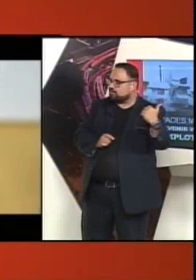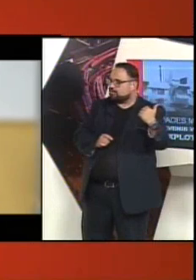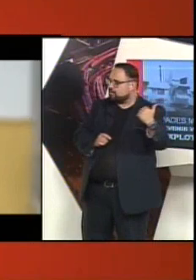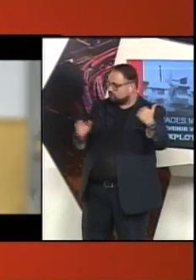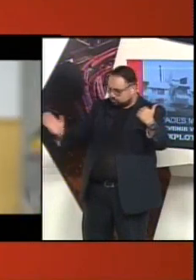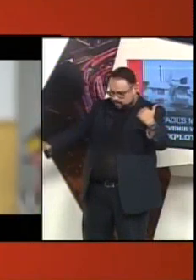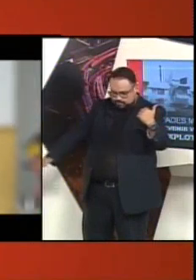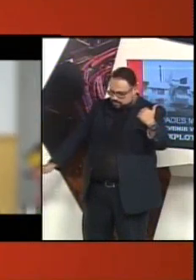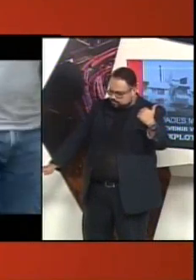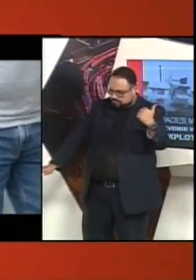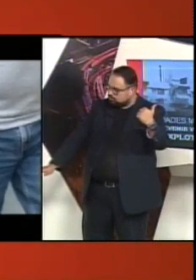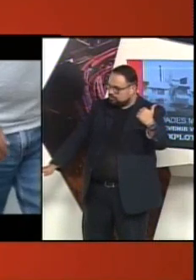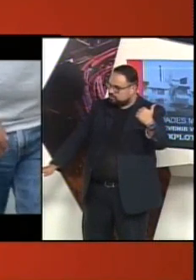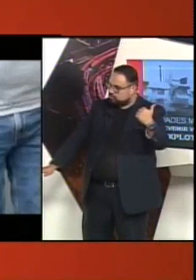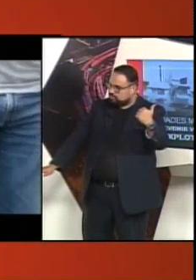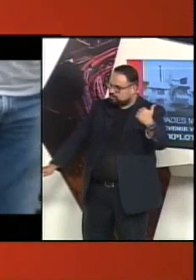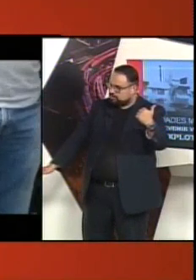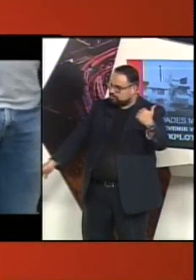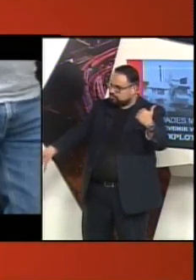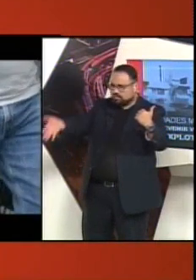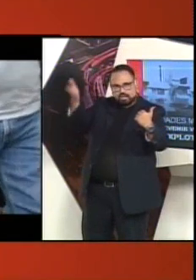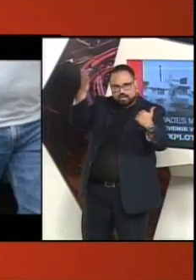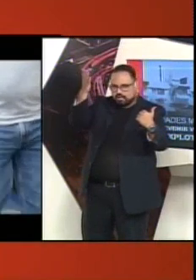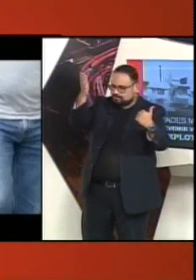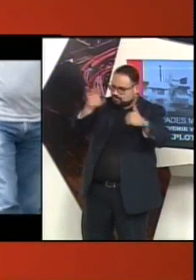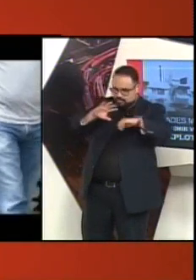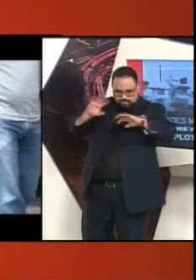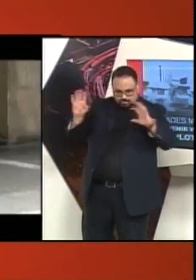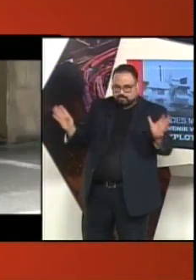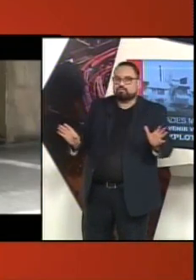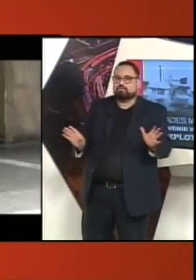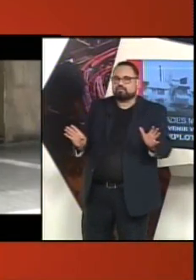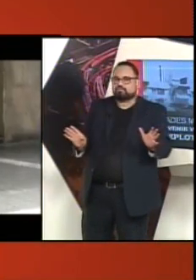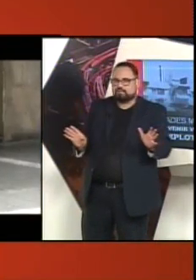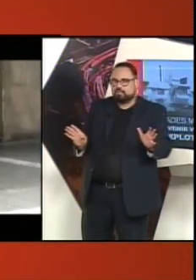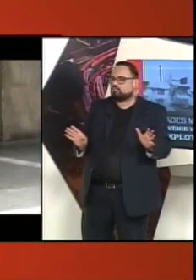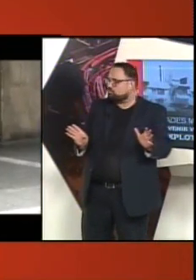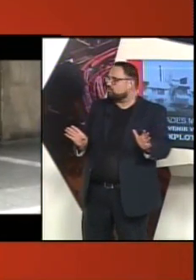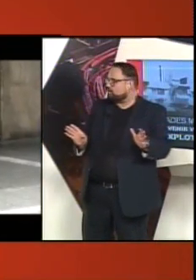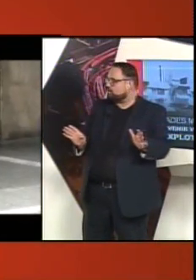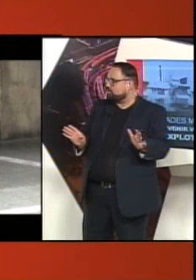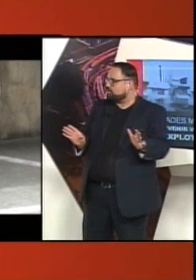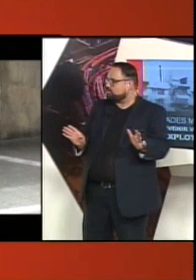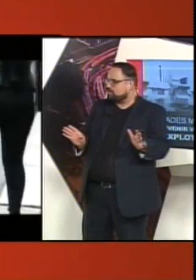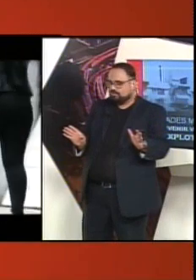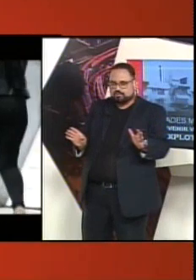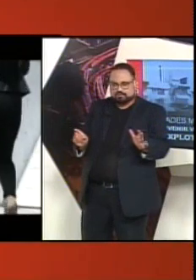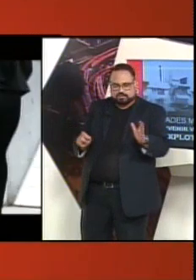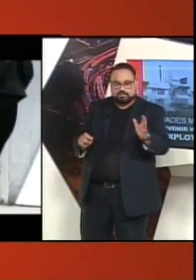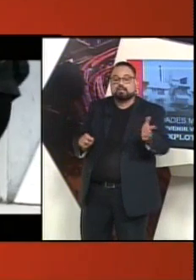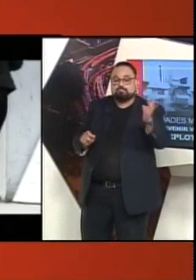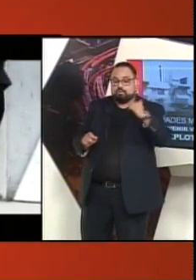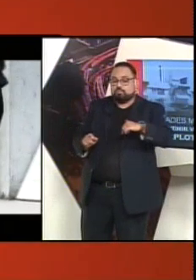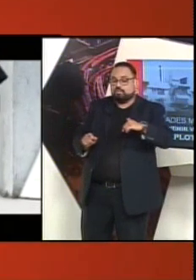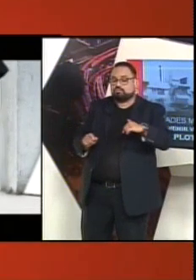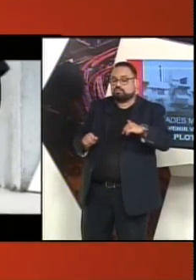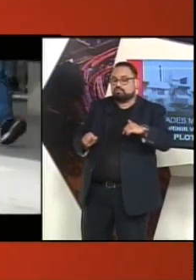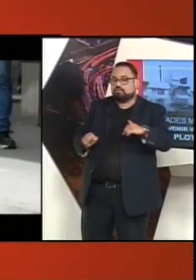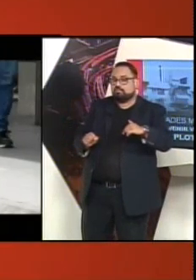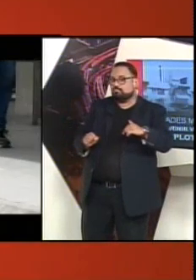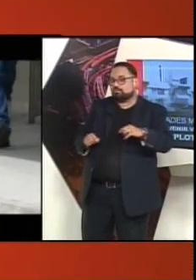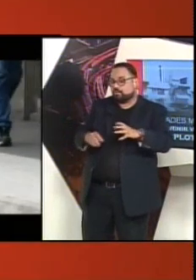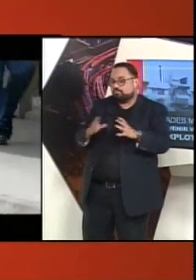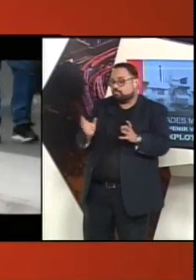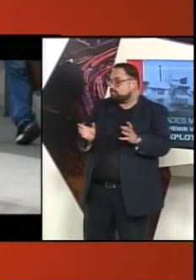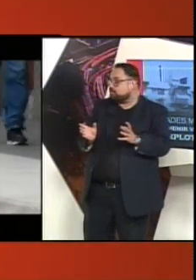tema de la trata tiene que tocarse desde desde los pequeñitos hasta la universidad como realmente debe de hacerse pero esto